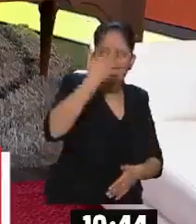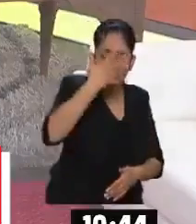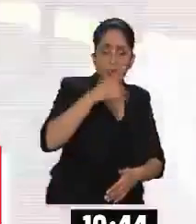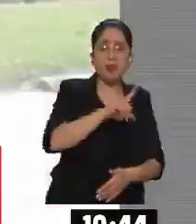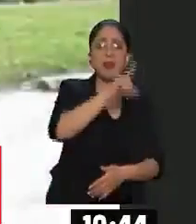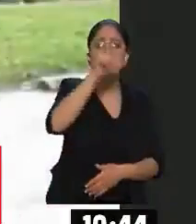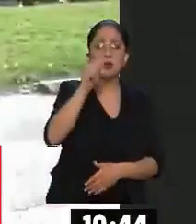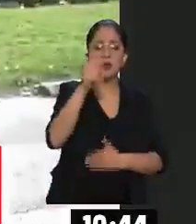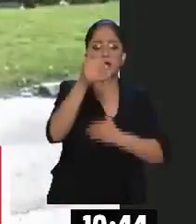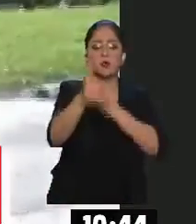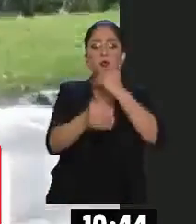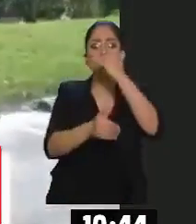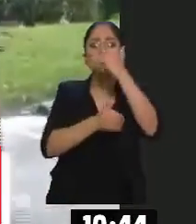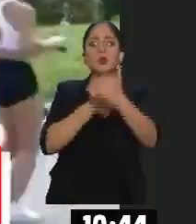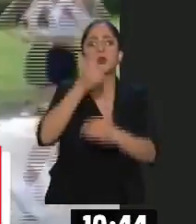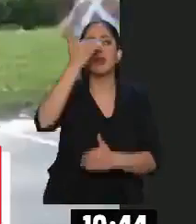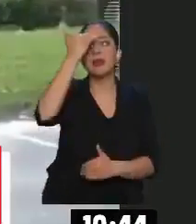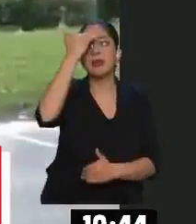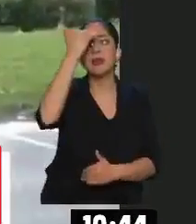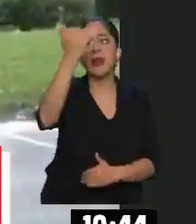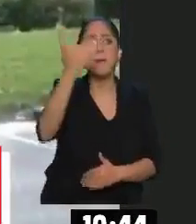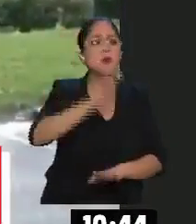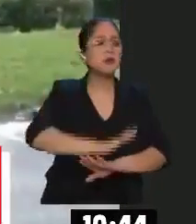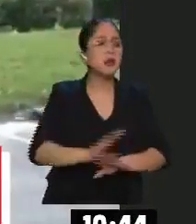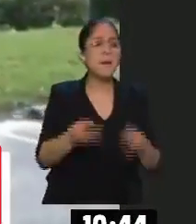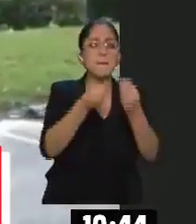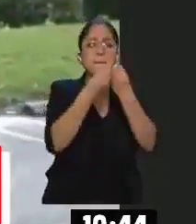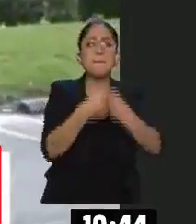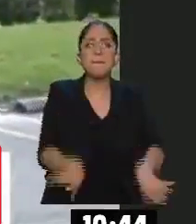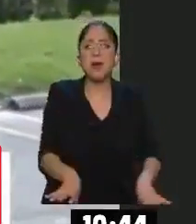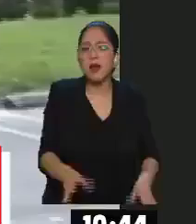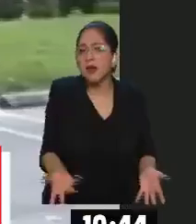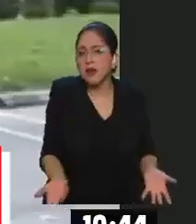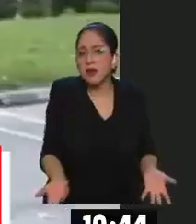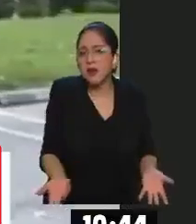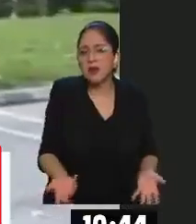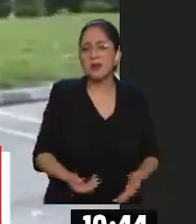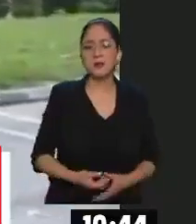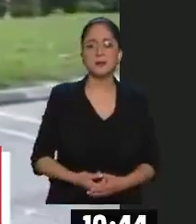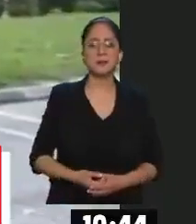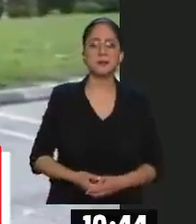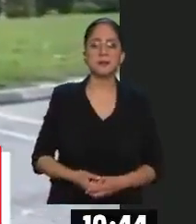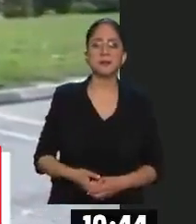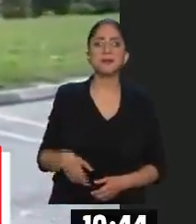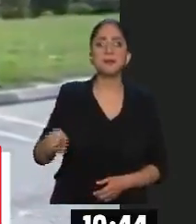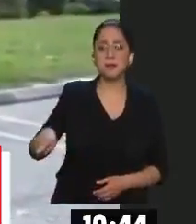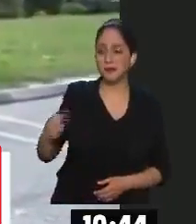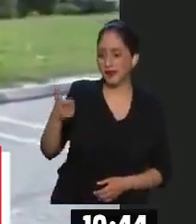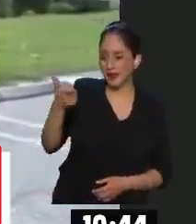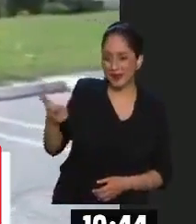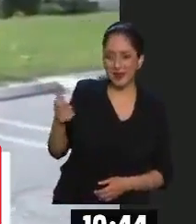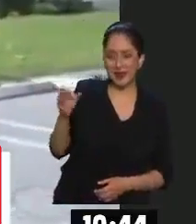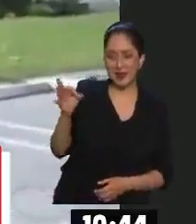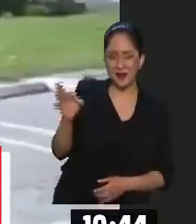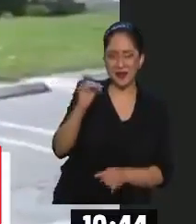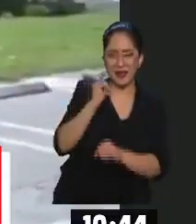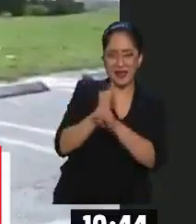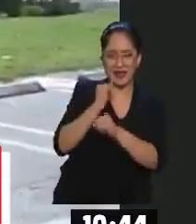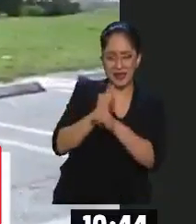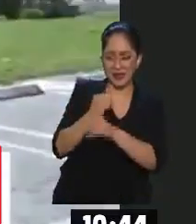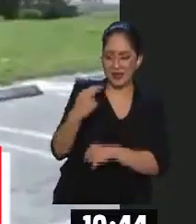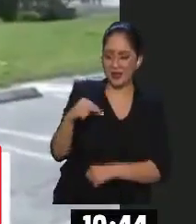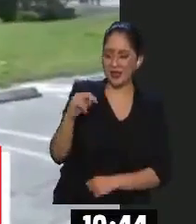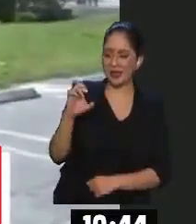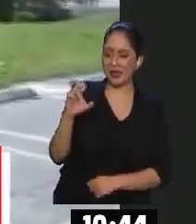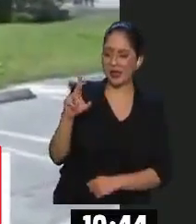Bueno, las criptomonedas tienen mucha garantía ya en este momento. Hay un mercado cercano al $1 trillion.